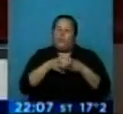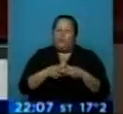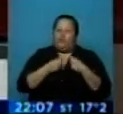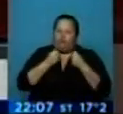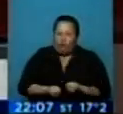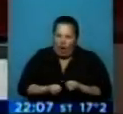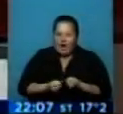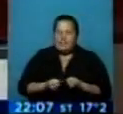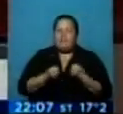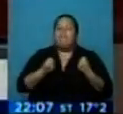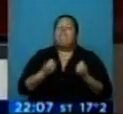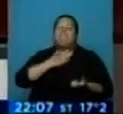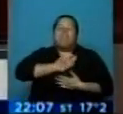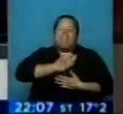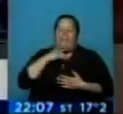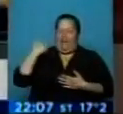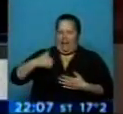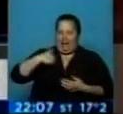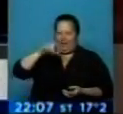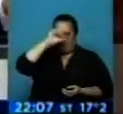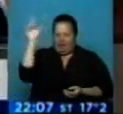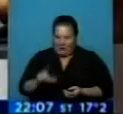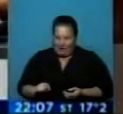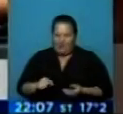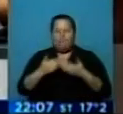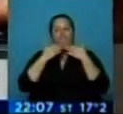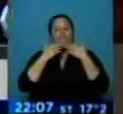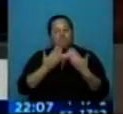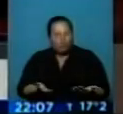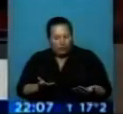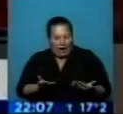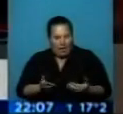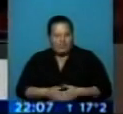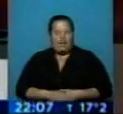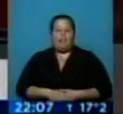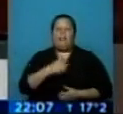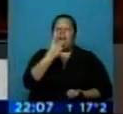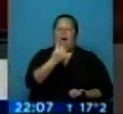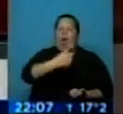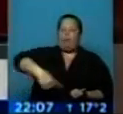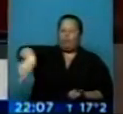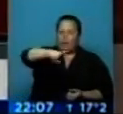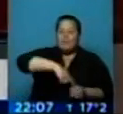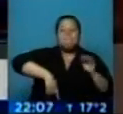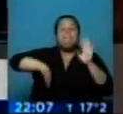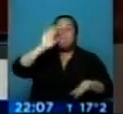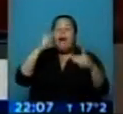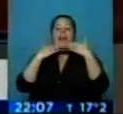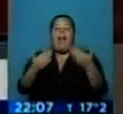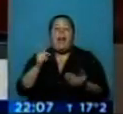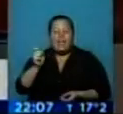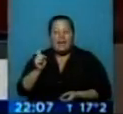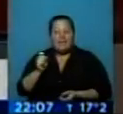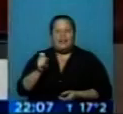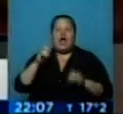fuerza de nuestra querida Argentina. Muchísimas gracias a cada uno de ustedes y especialmente